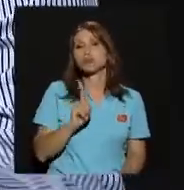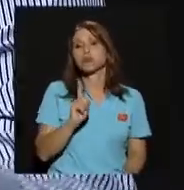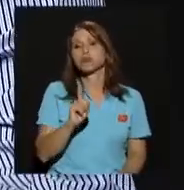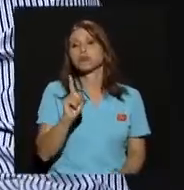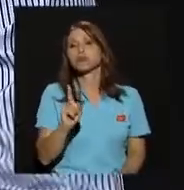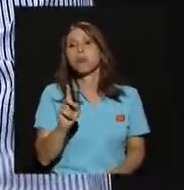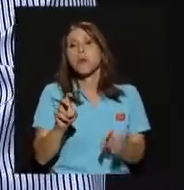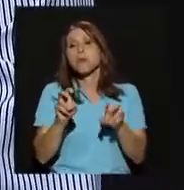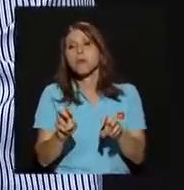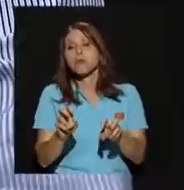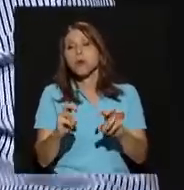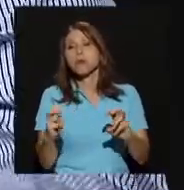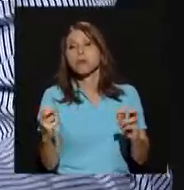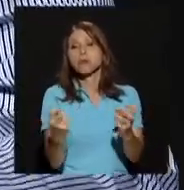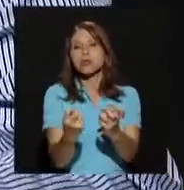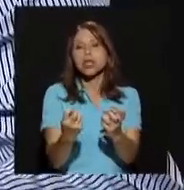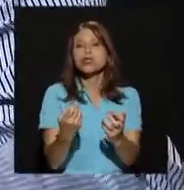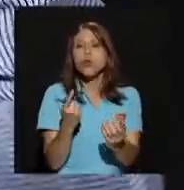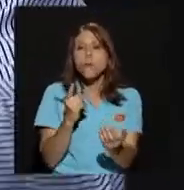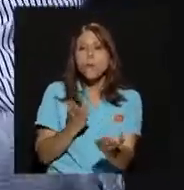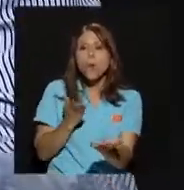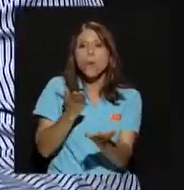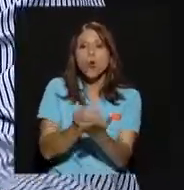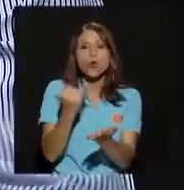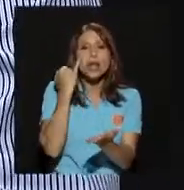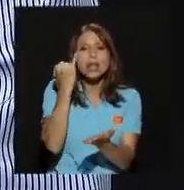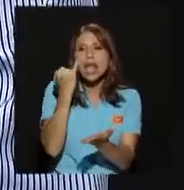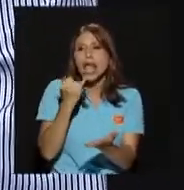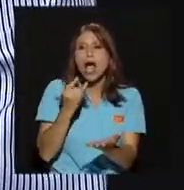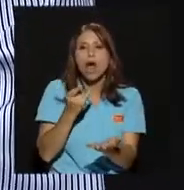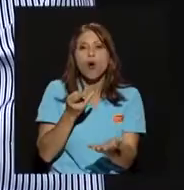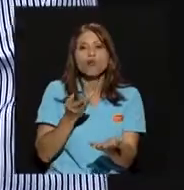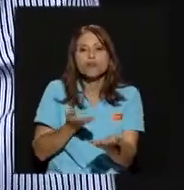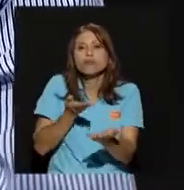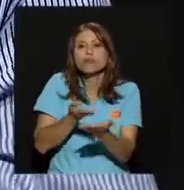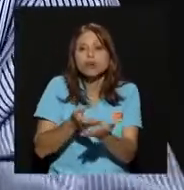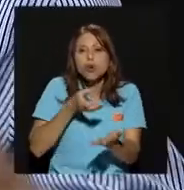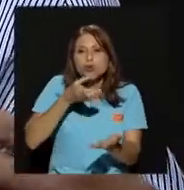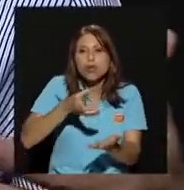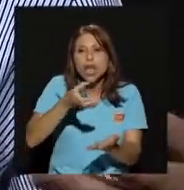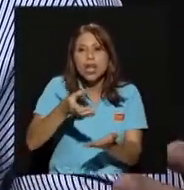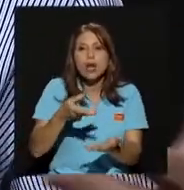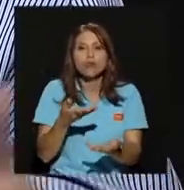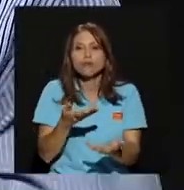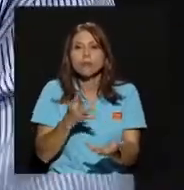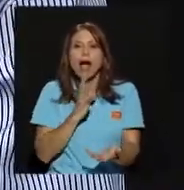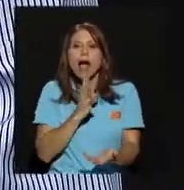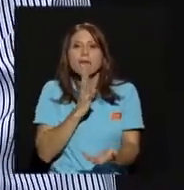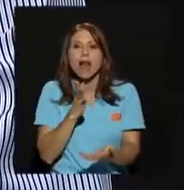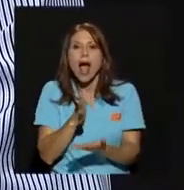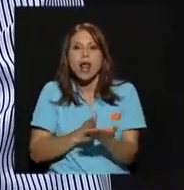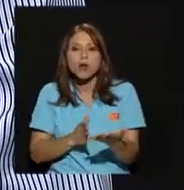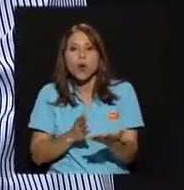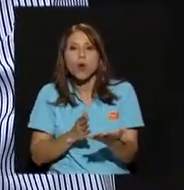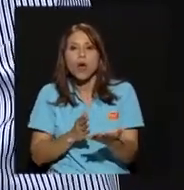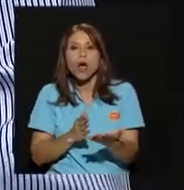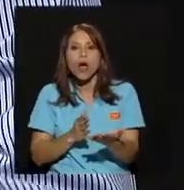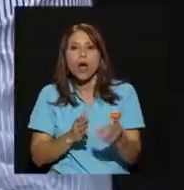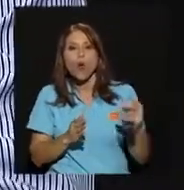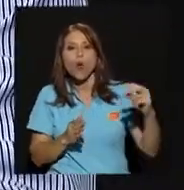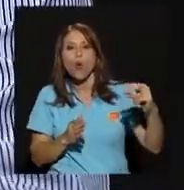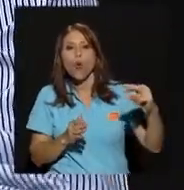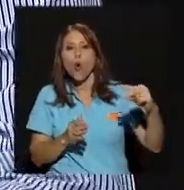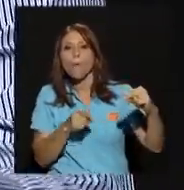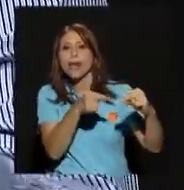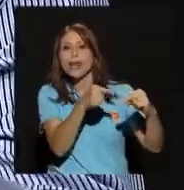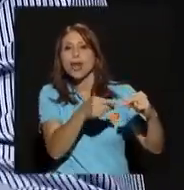o sugiere uno algo o habla uno sobre algo y entonces un compañero con más antigüedad dice, no, es